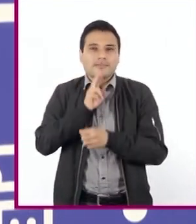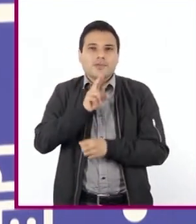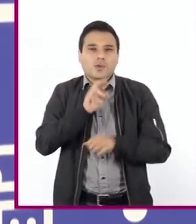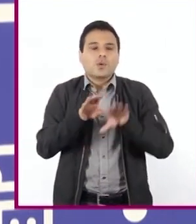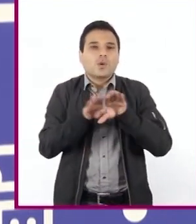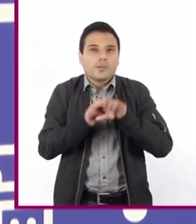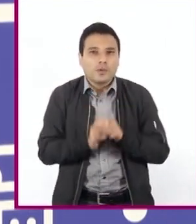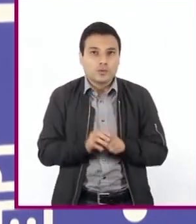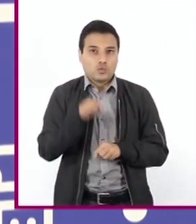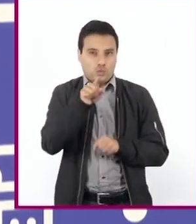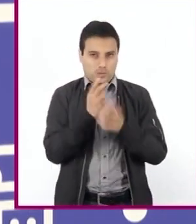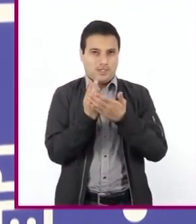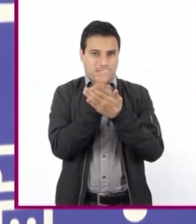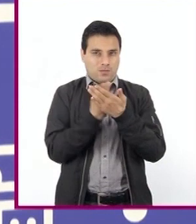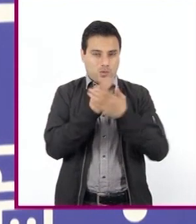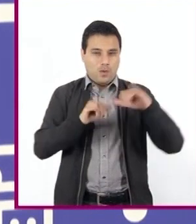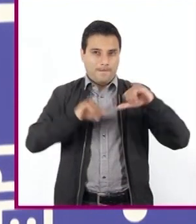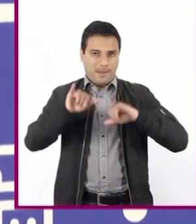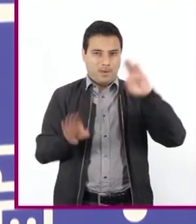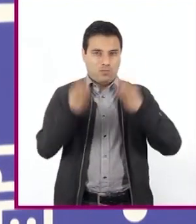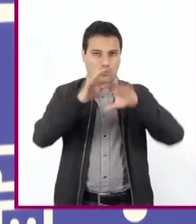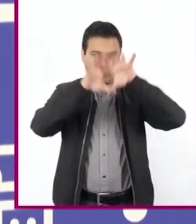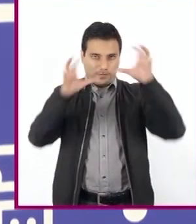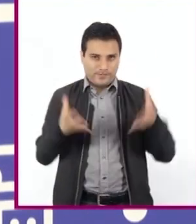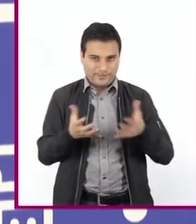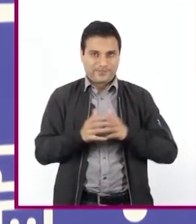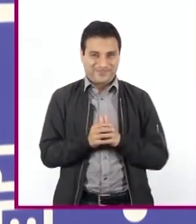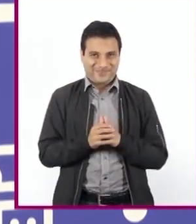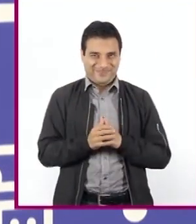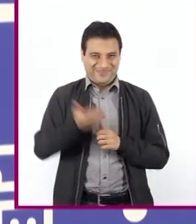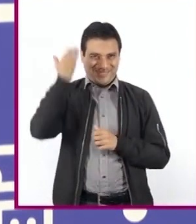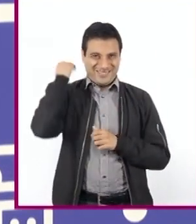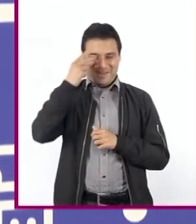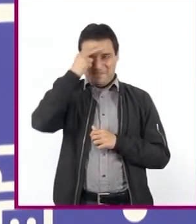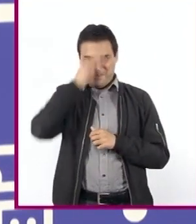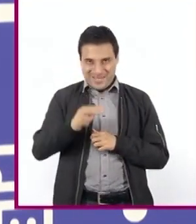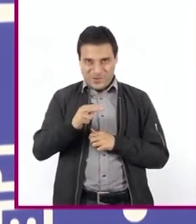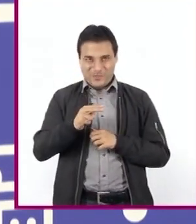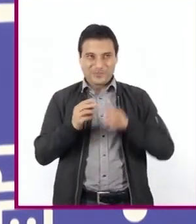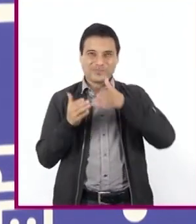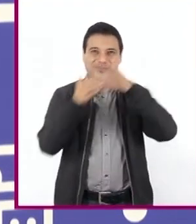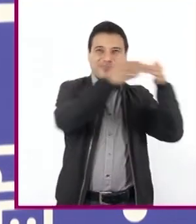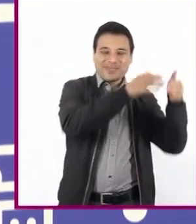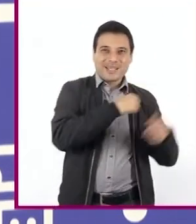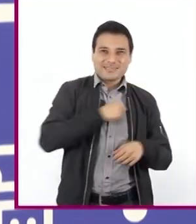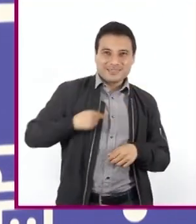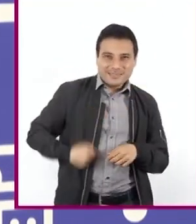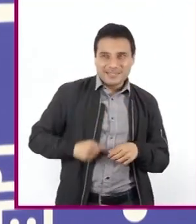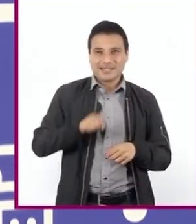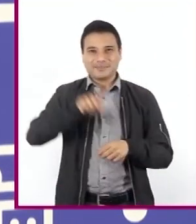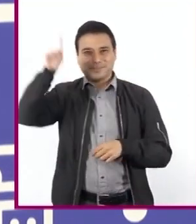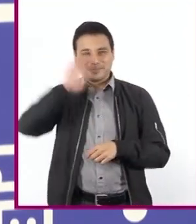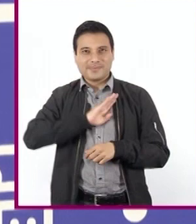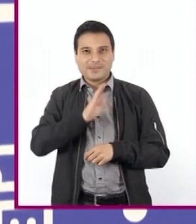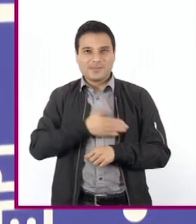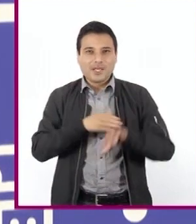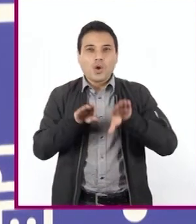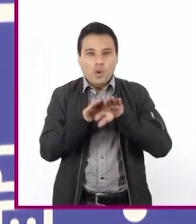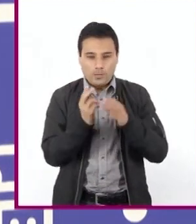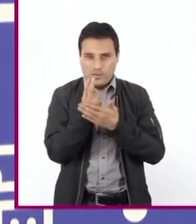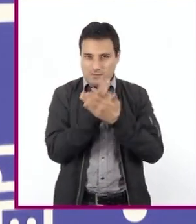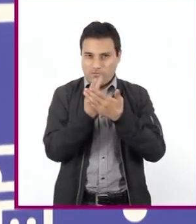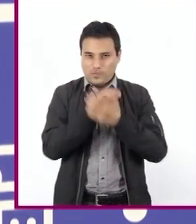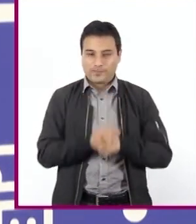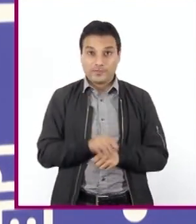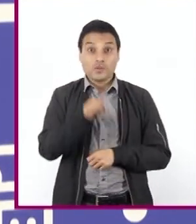tracen las dos rutas comerciales de la plata. Anoten si en el estado de la República donde viven existen